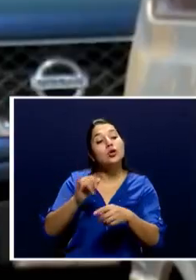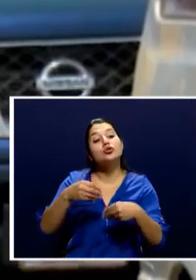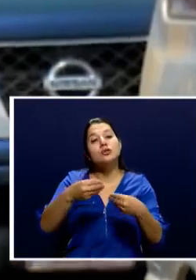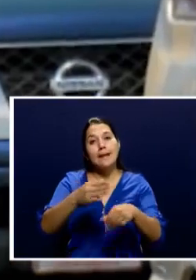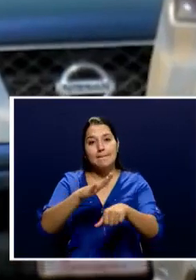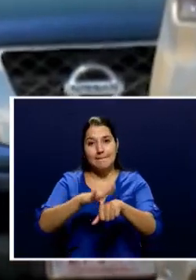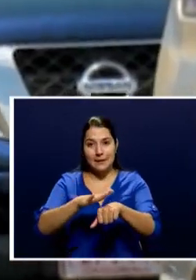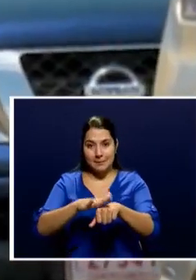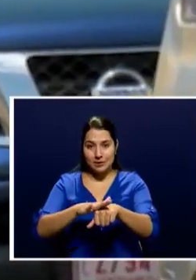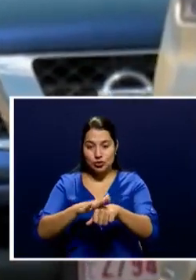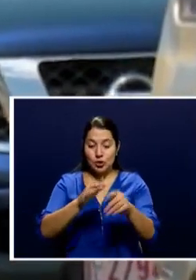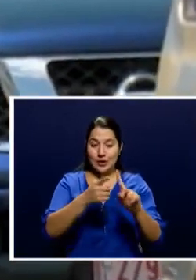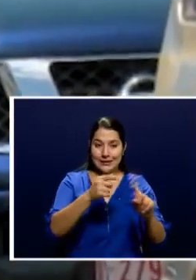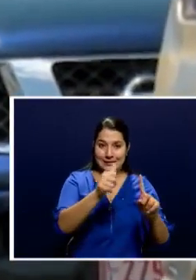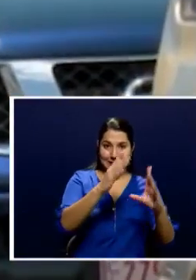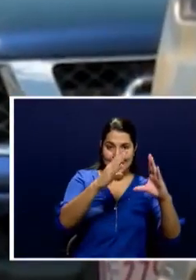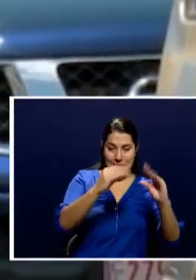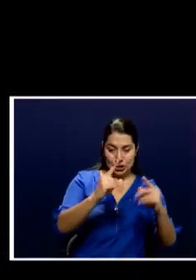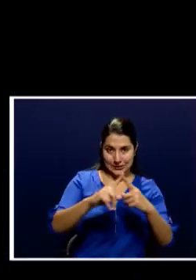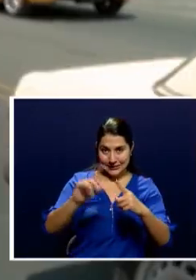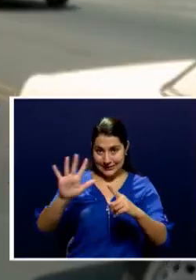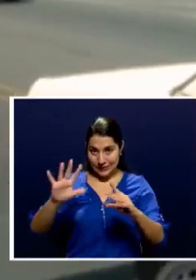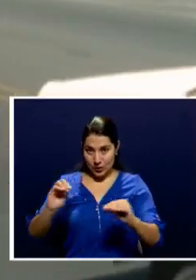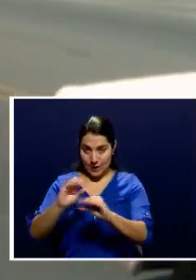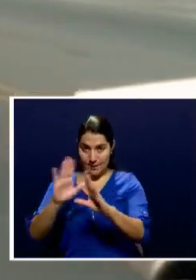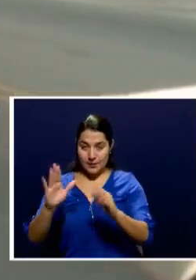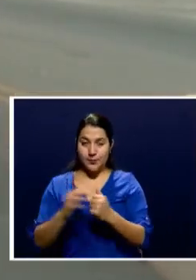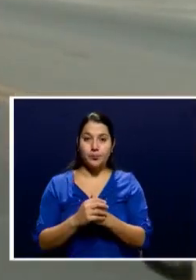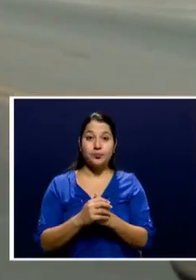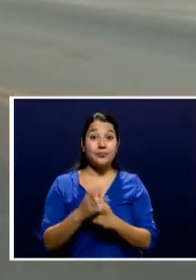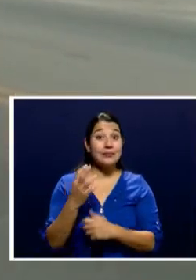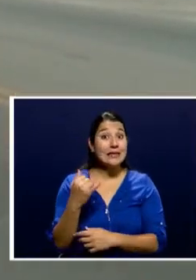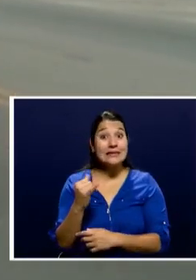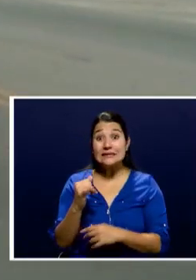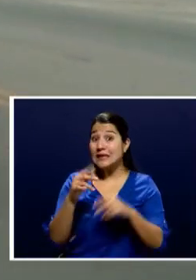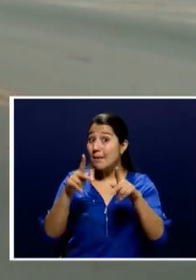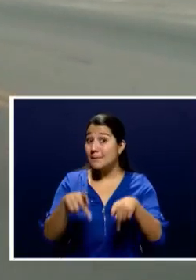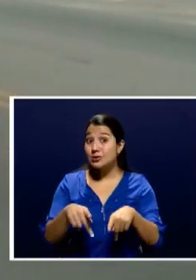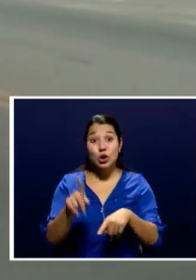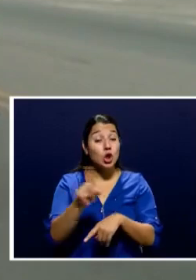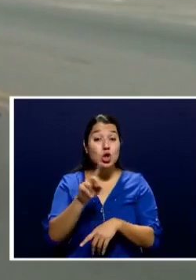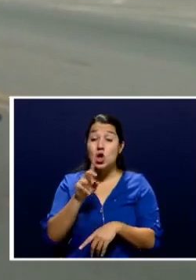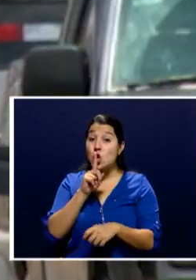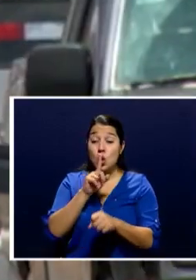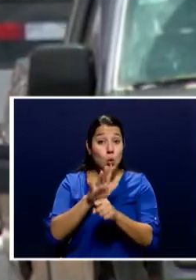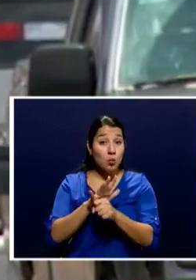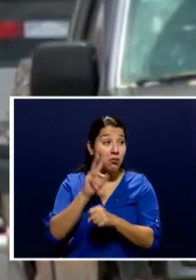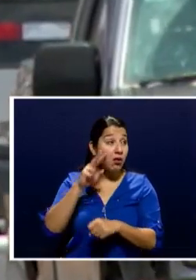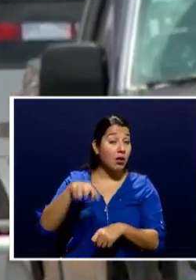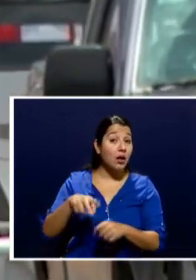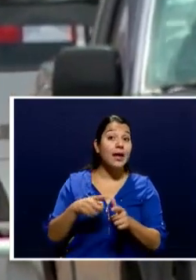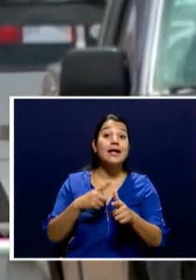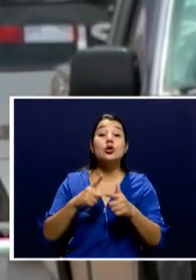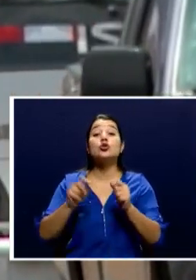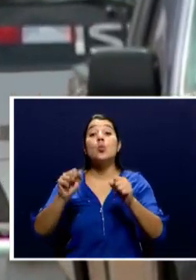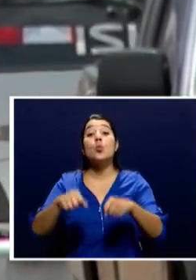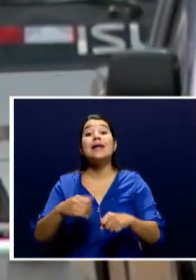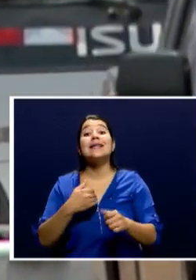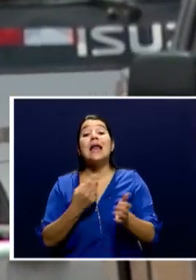franja horaria establecida por el Poder Ejecutivo. Quienes incumplan la medida de restricción vehicular sanitaria se expondrán a una